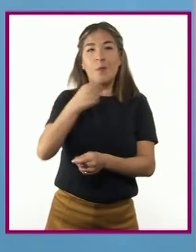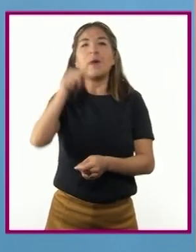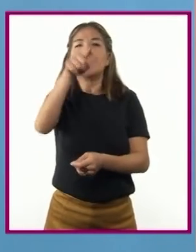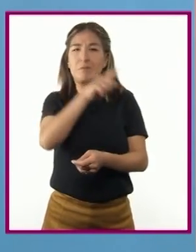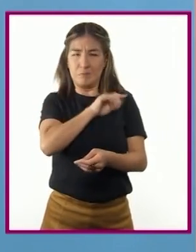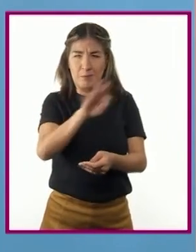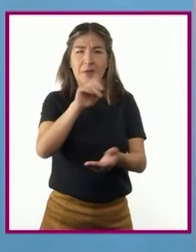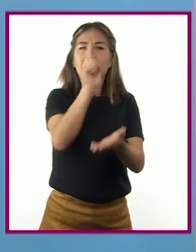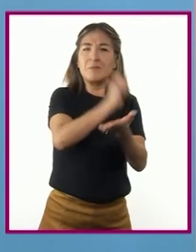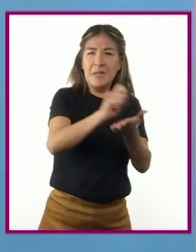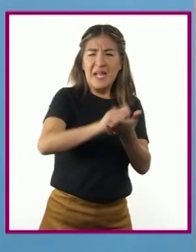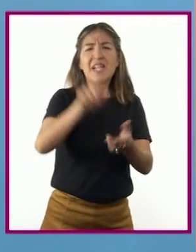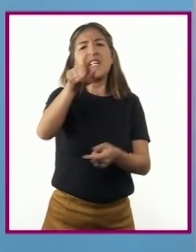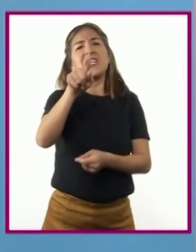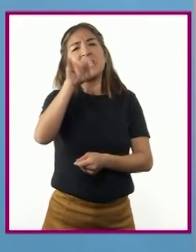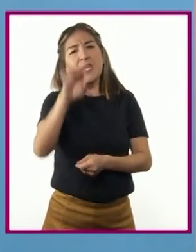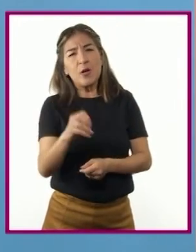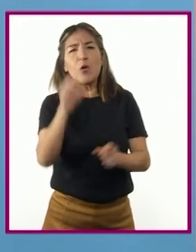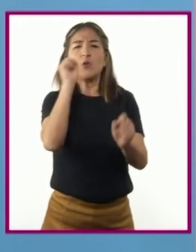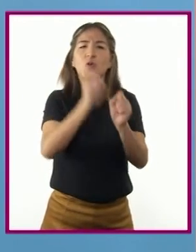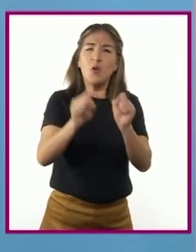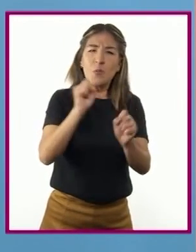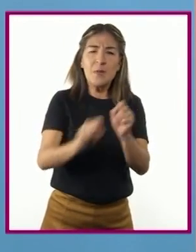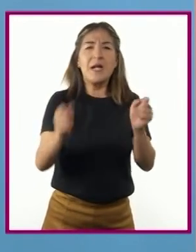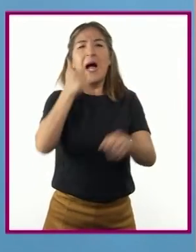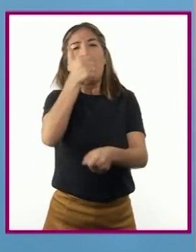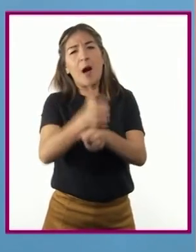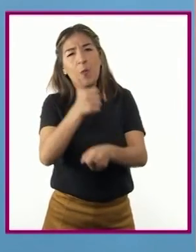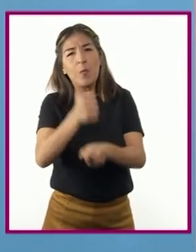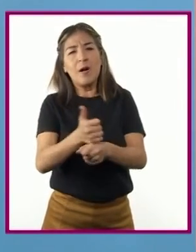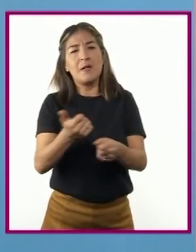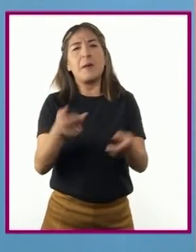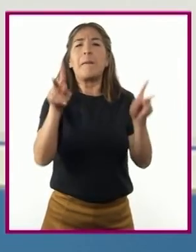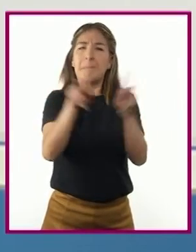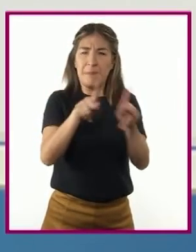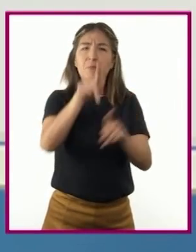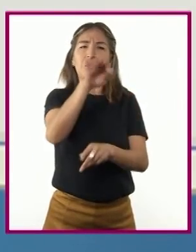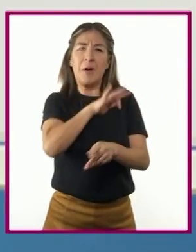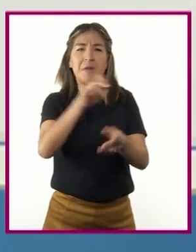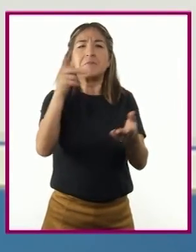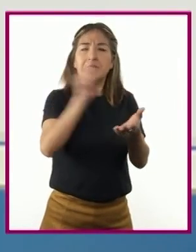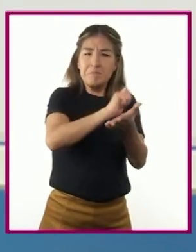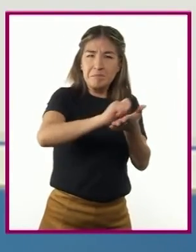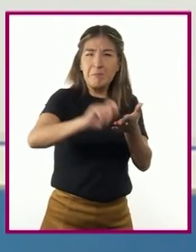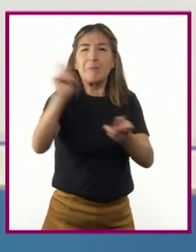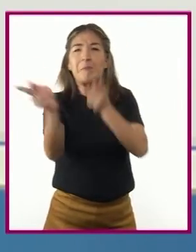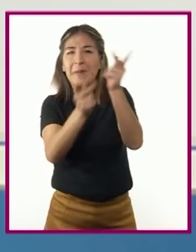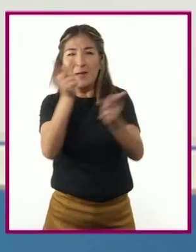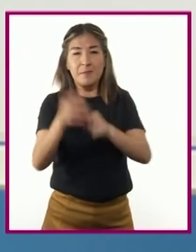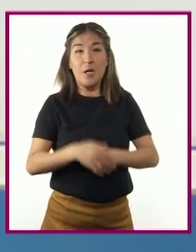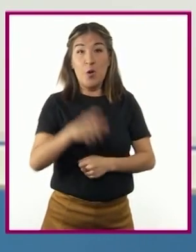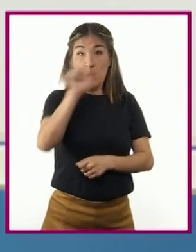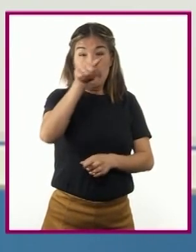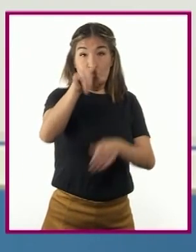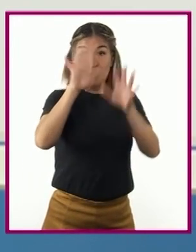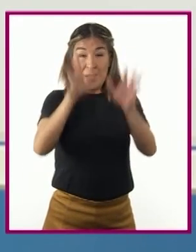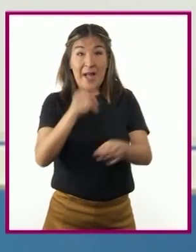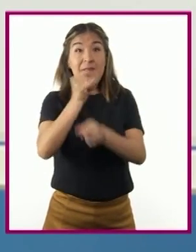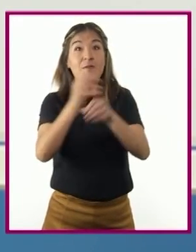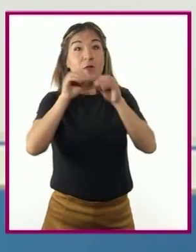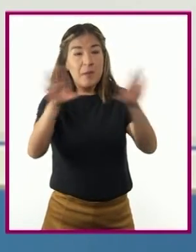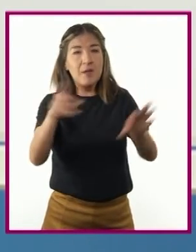Pueden incluir a sus tíos, sobrinos, abuelos o primos. Una vez que tengan los datos,